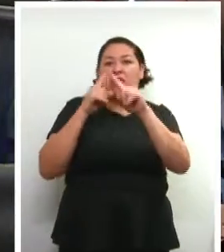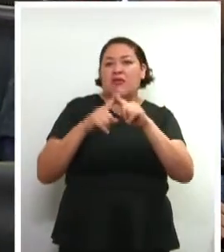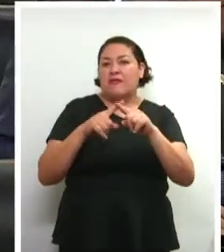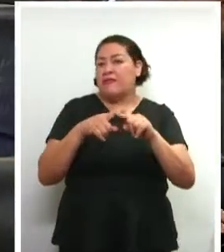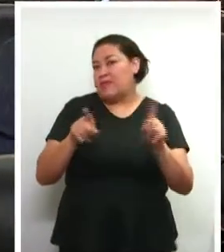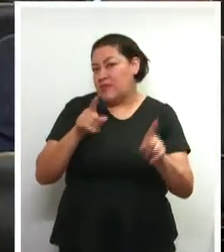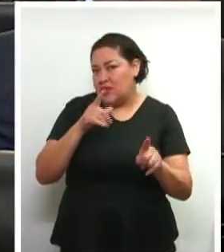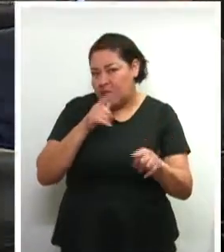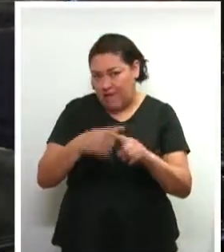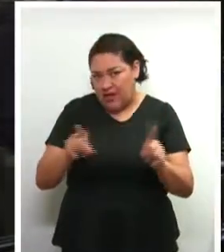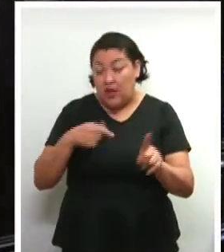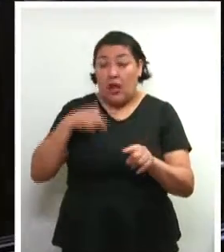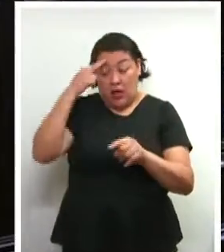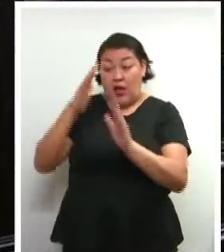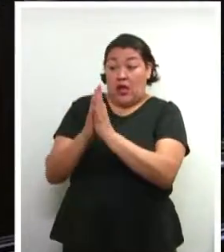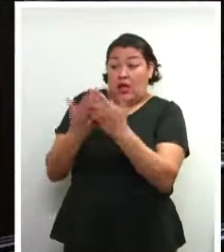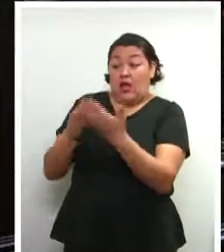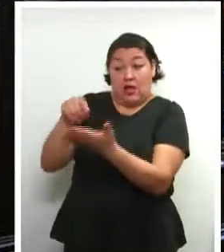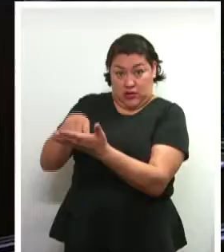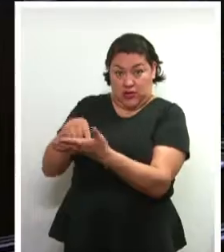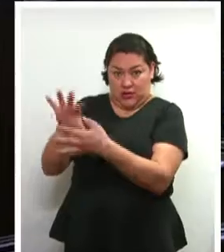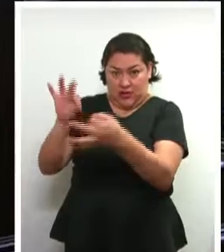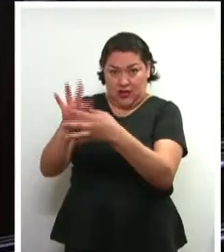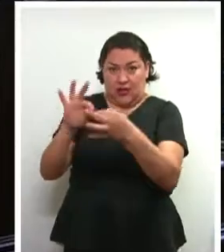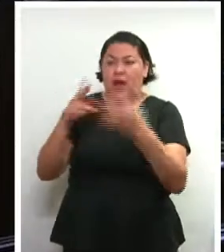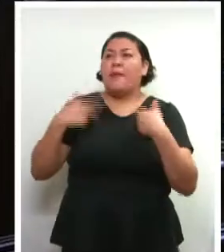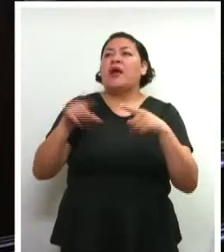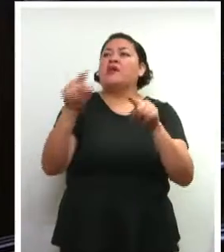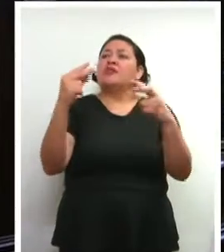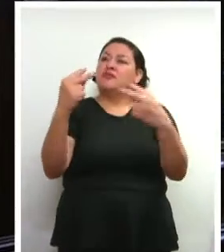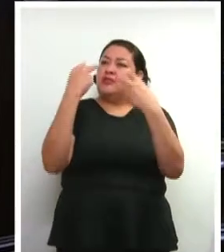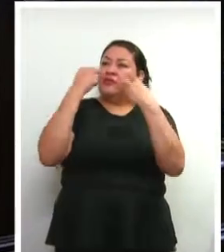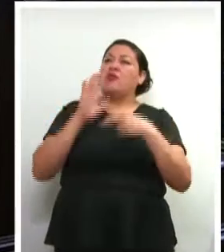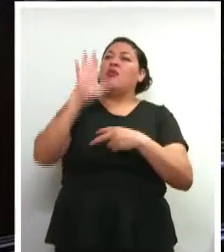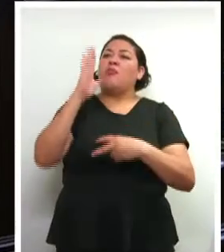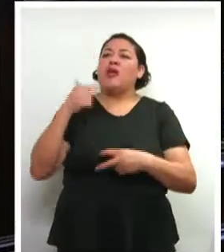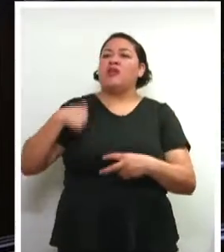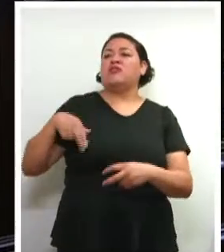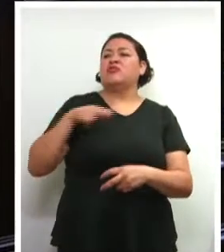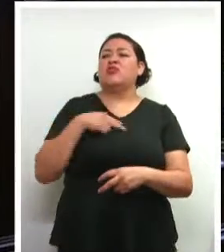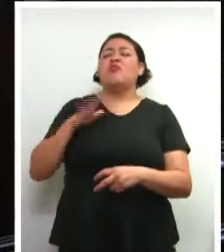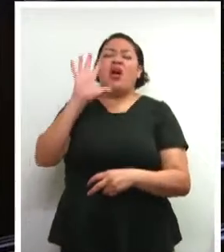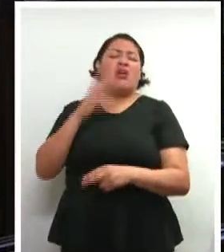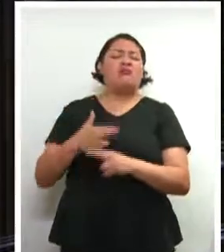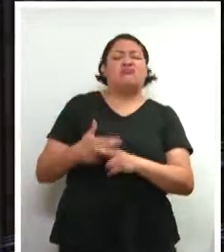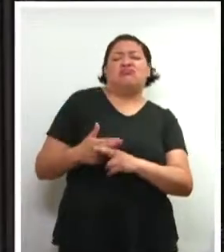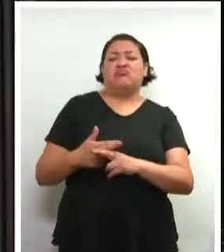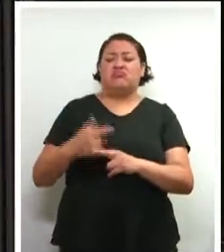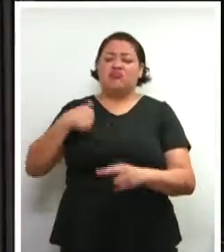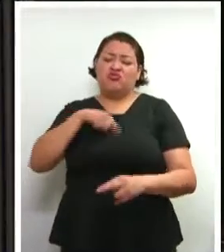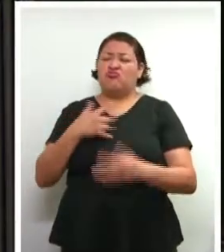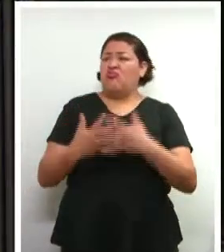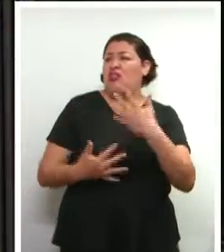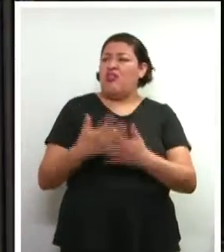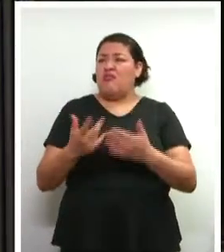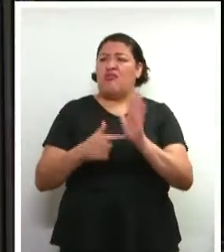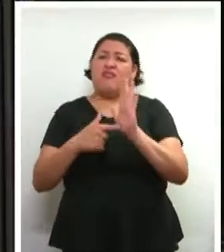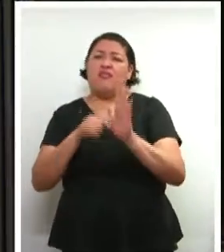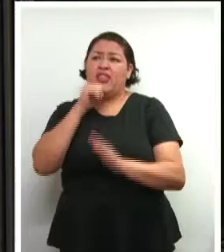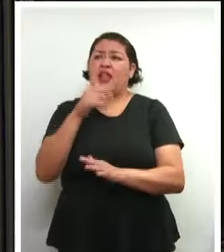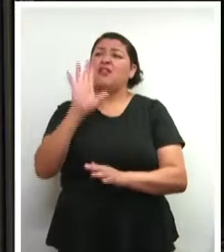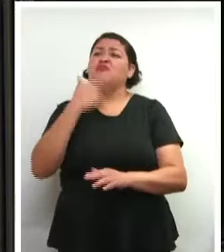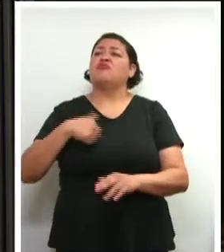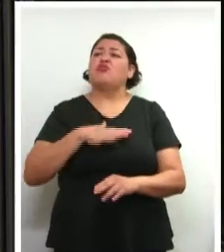Buen Ciudadano, que los artistas somos, a los ojos de muchos, una clase de excedentes sociales que al no producir ningún bien, pues no le